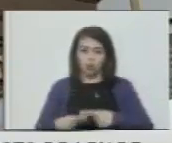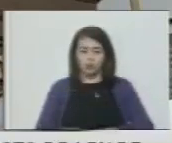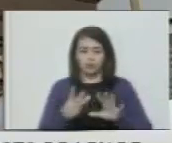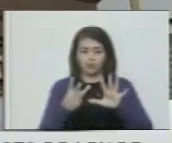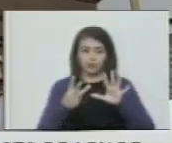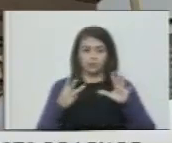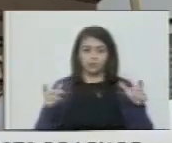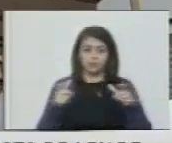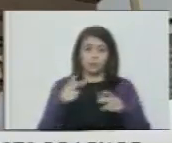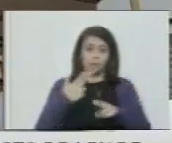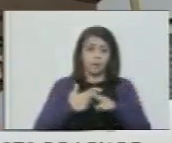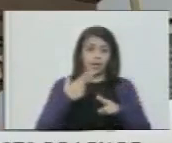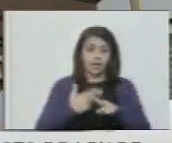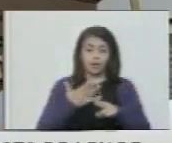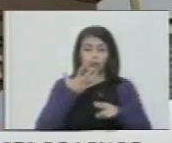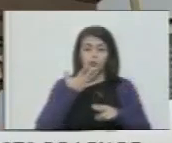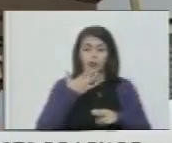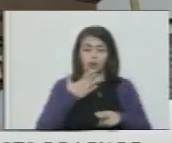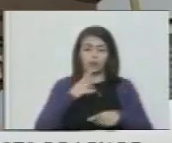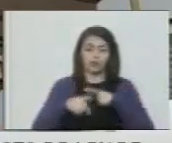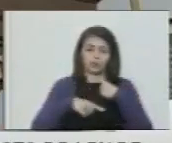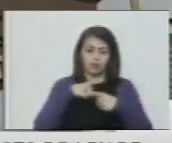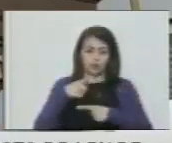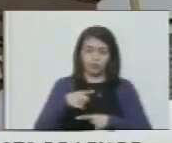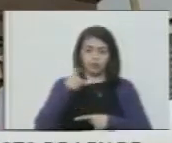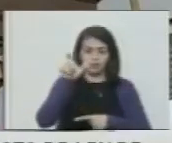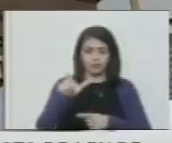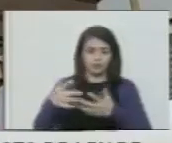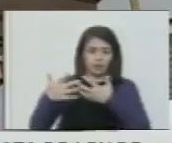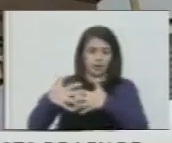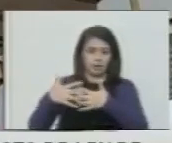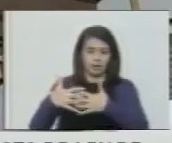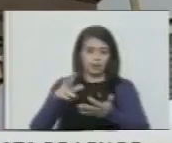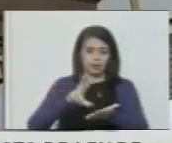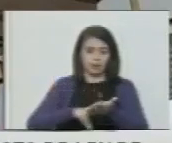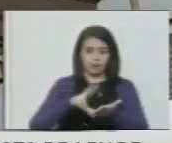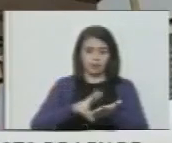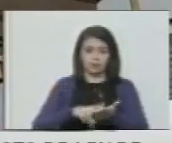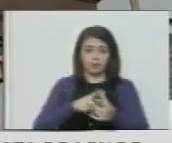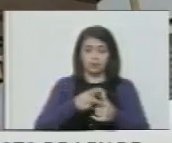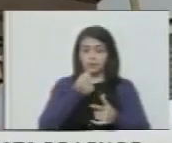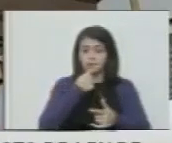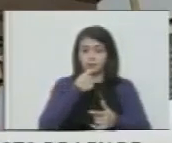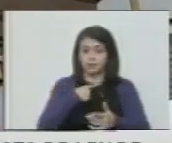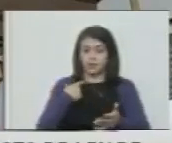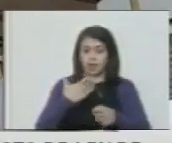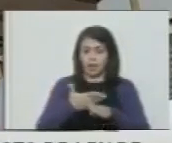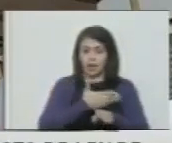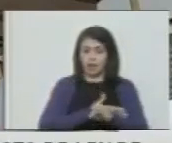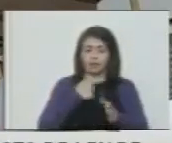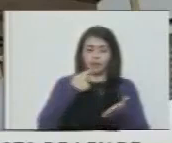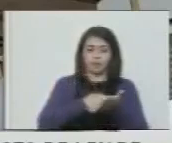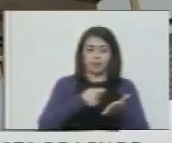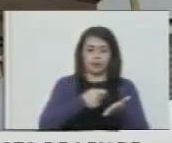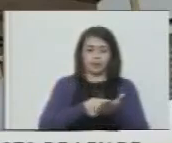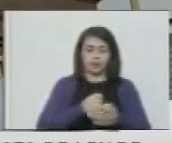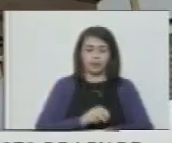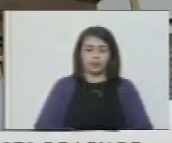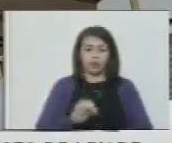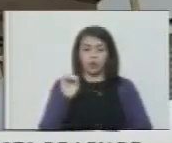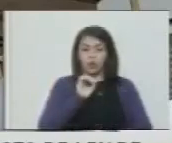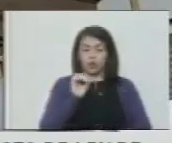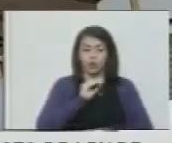8. Cesión de riesgo. Acto mediante el cual una empresa de seguros de medicina prepagada o